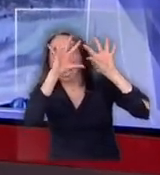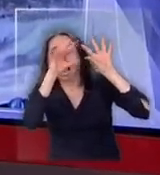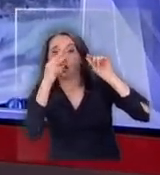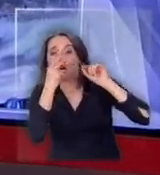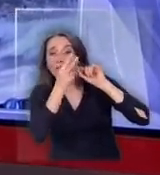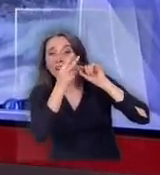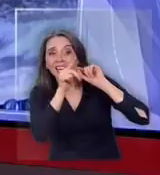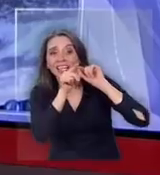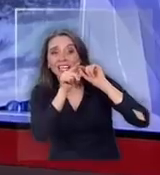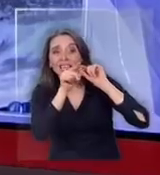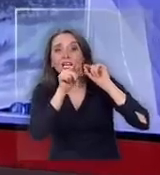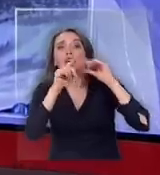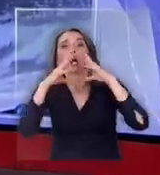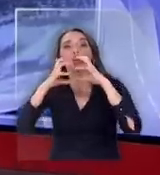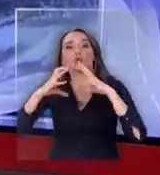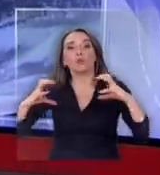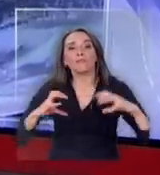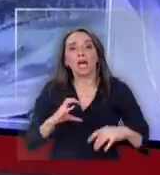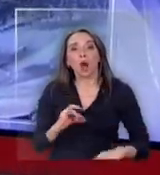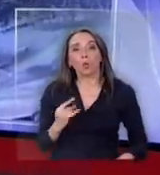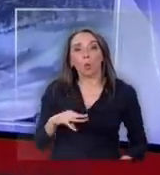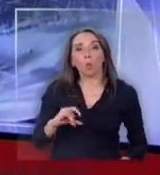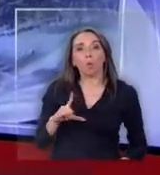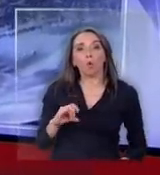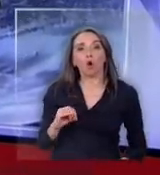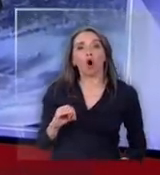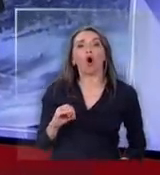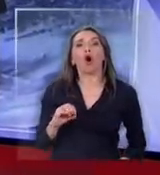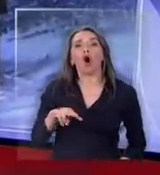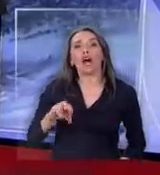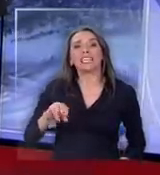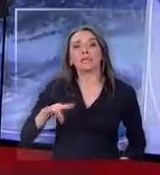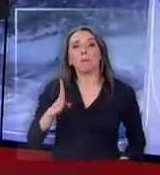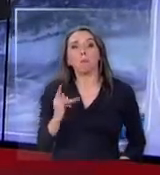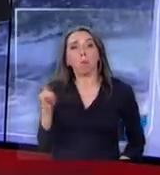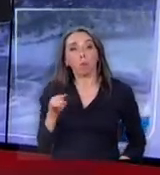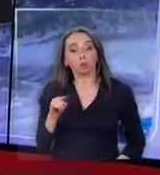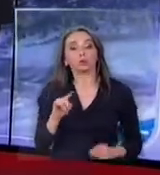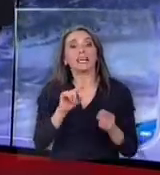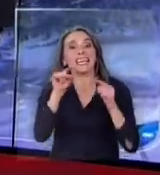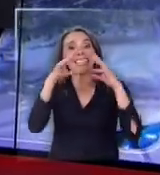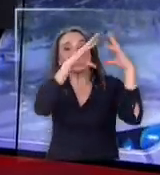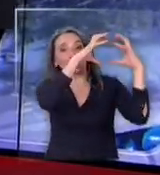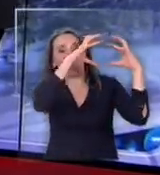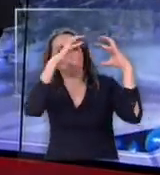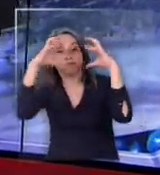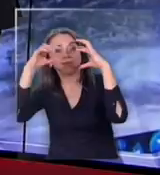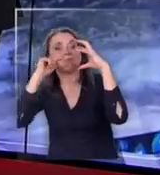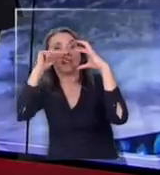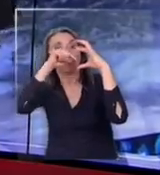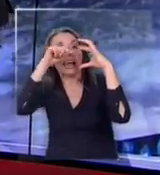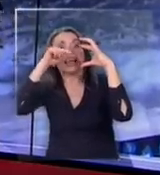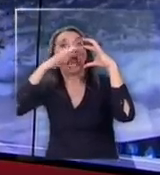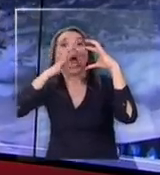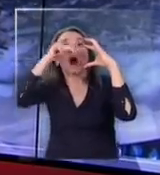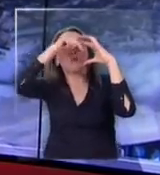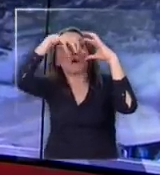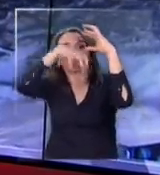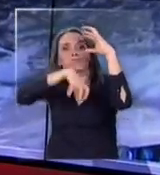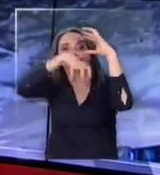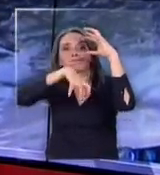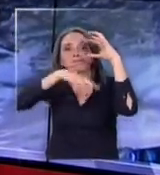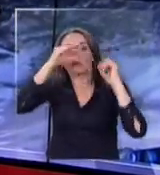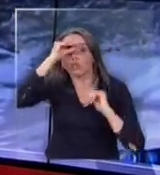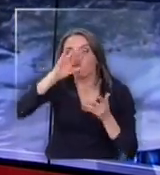de este tipo de nubes que se llama cumuliforme y en general cúmulo nimbus, que nos podría traer precipitaciones para esta noche. Para mañana, bueno,